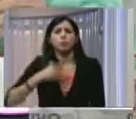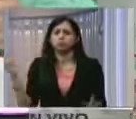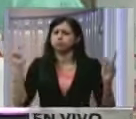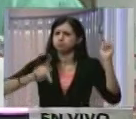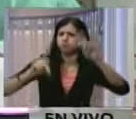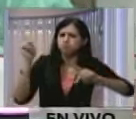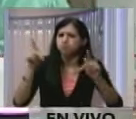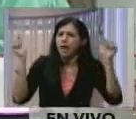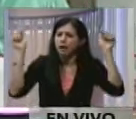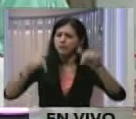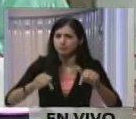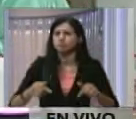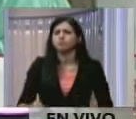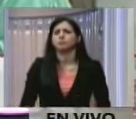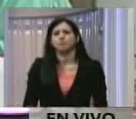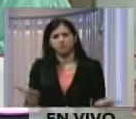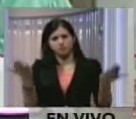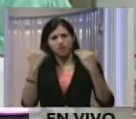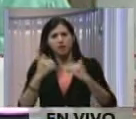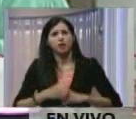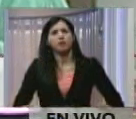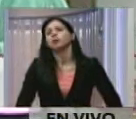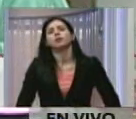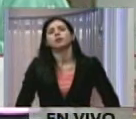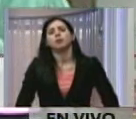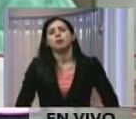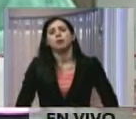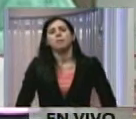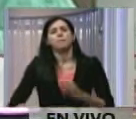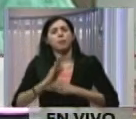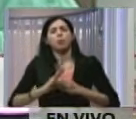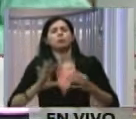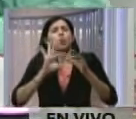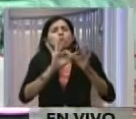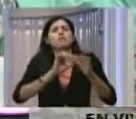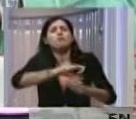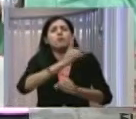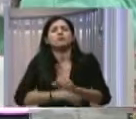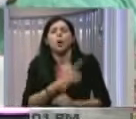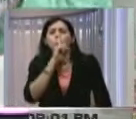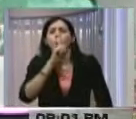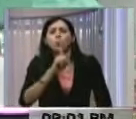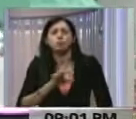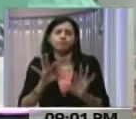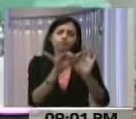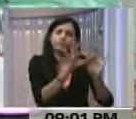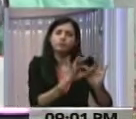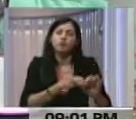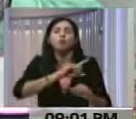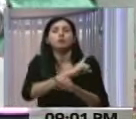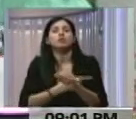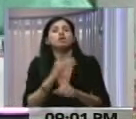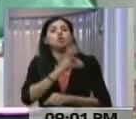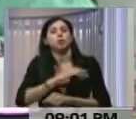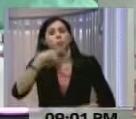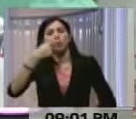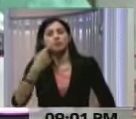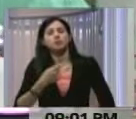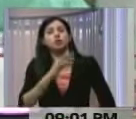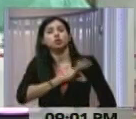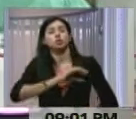Vénganse para acá, vamos a hacer una nueva fuerza. Vamos a construir una gran fuerza sociopolítica,